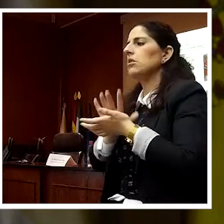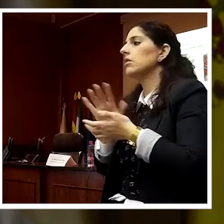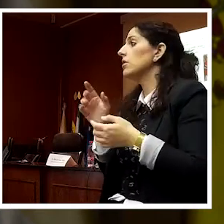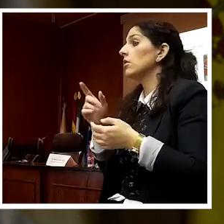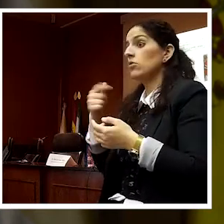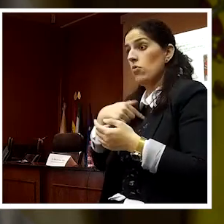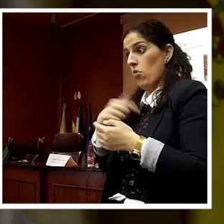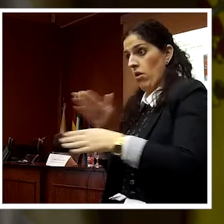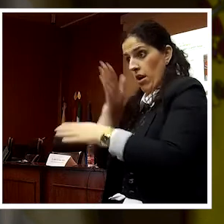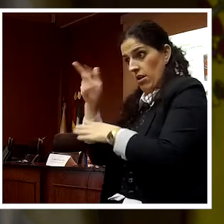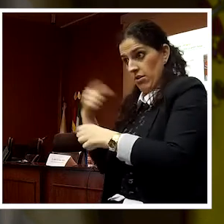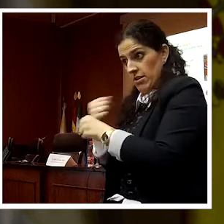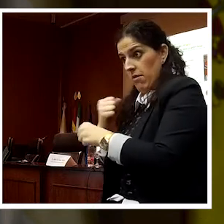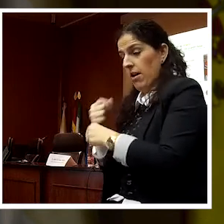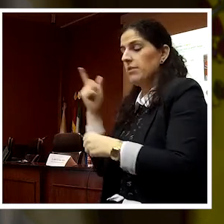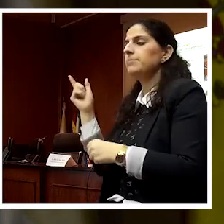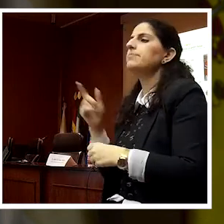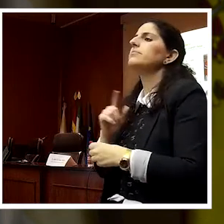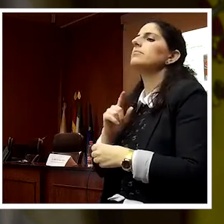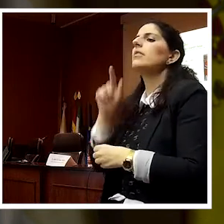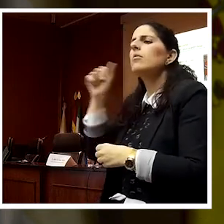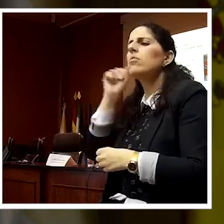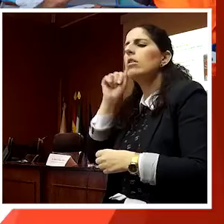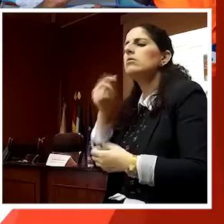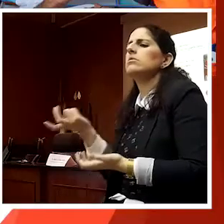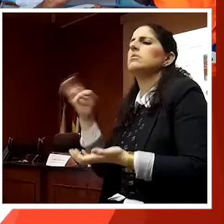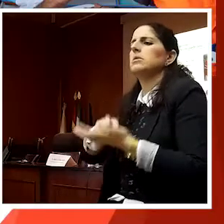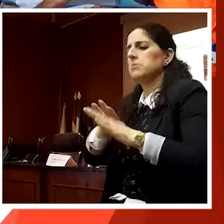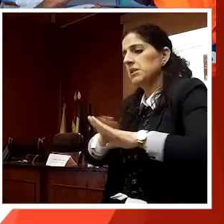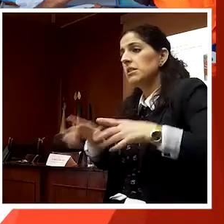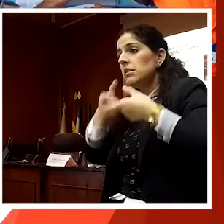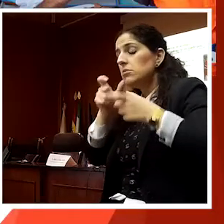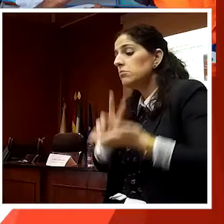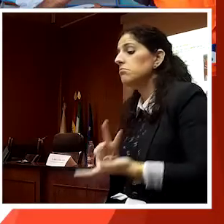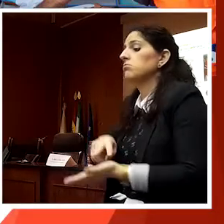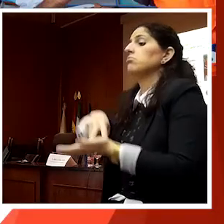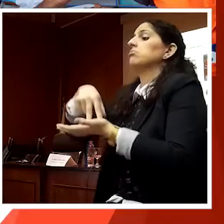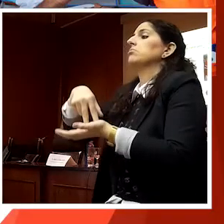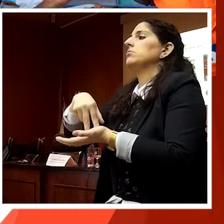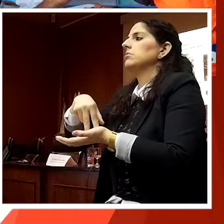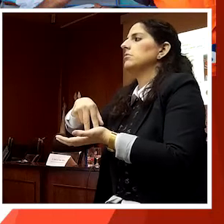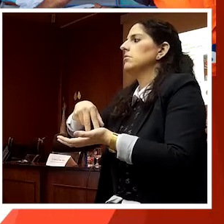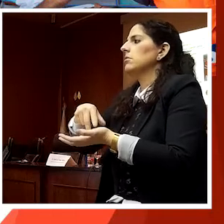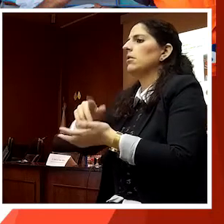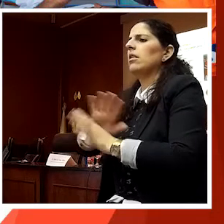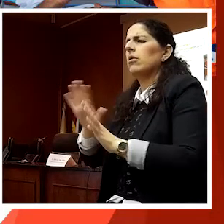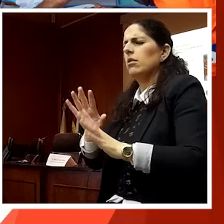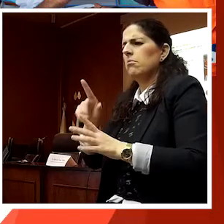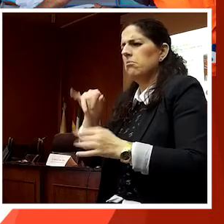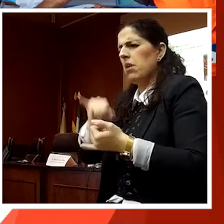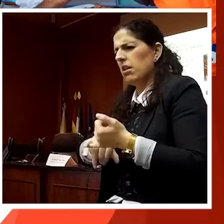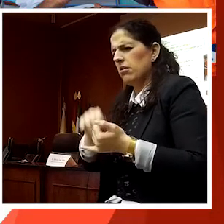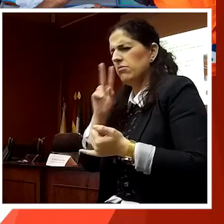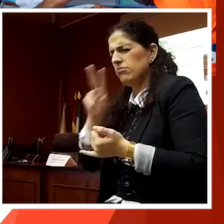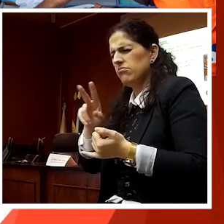atendí yo, y bueno, la señora se levanta de la mesa durante el desayuno y de pronto nota que el marido